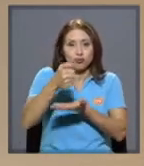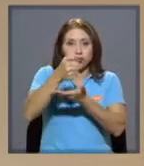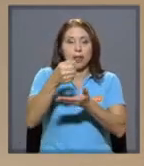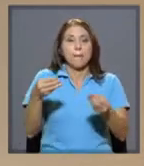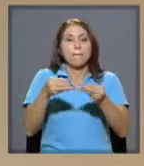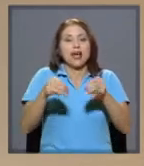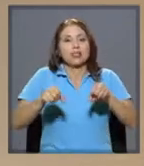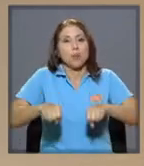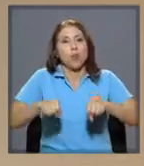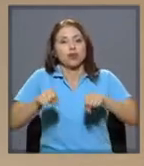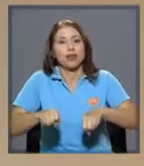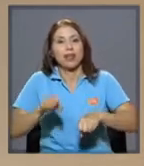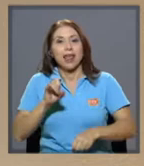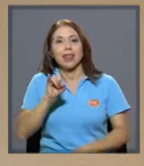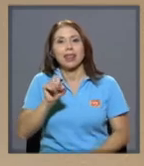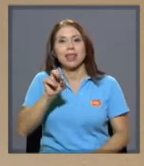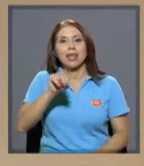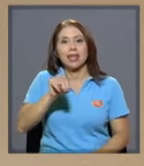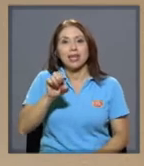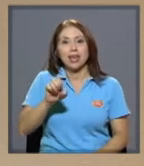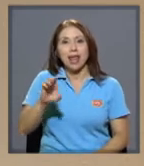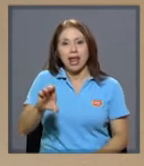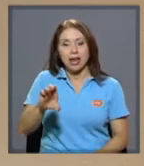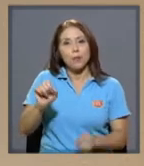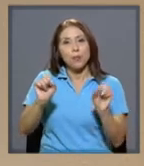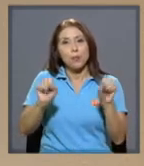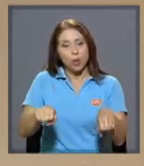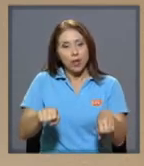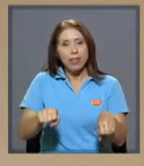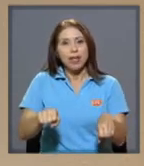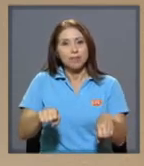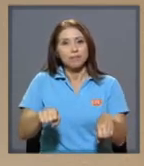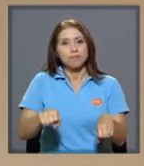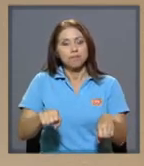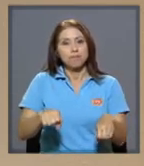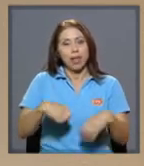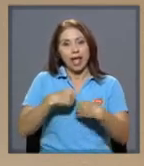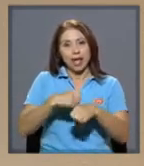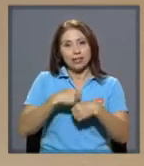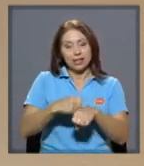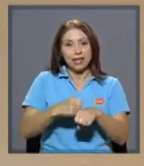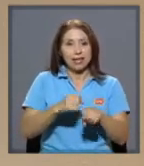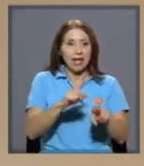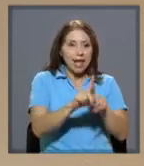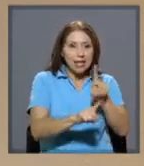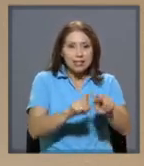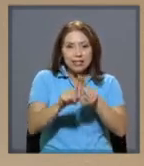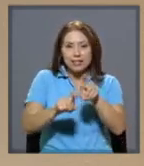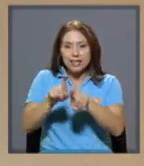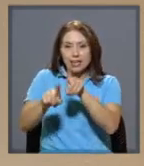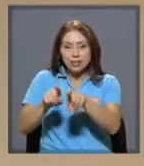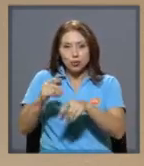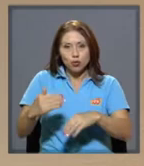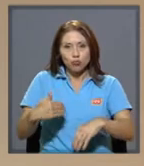el INEC pueda hacer, en el momento que toque el censo que